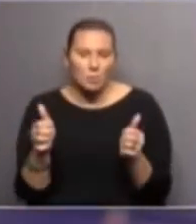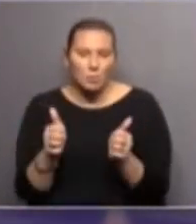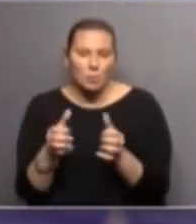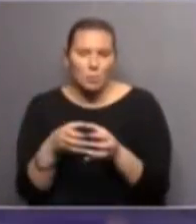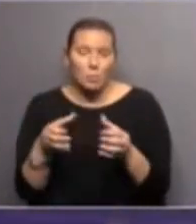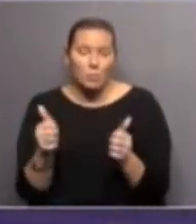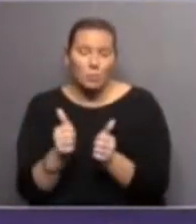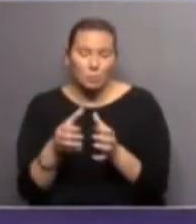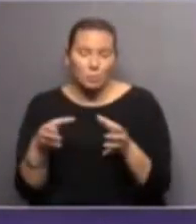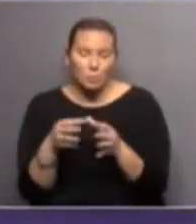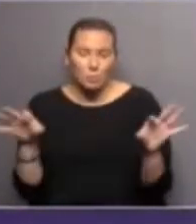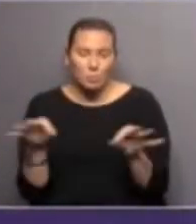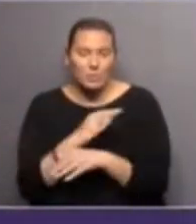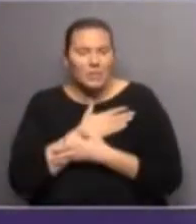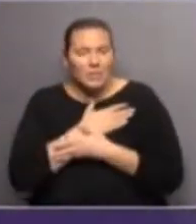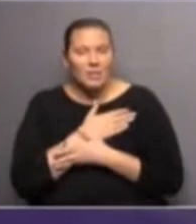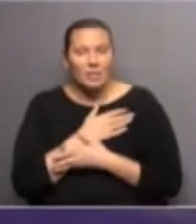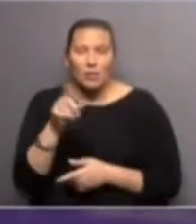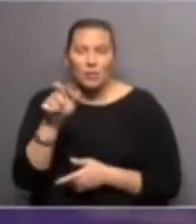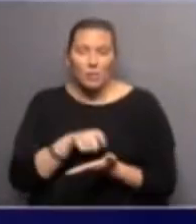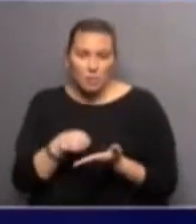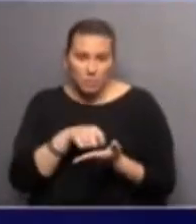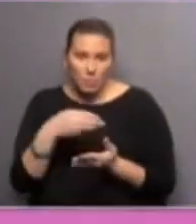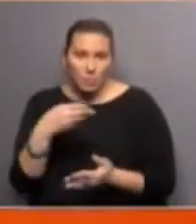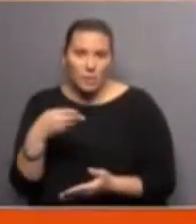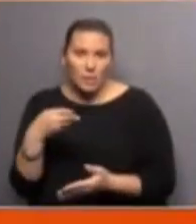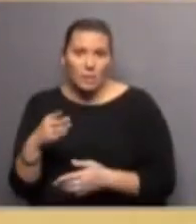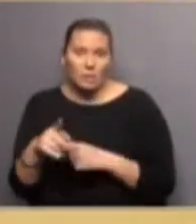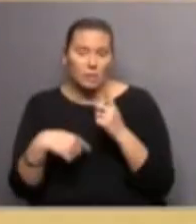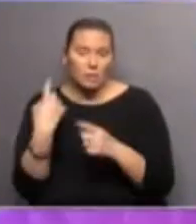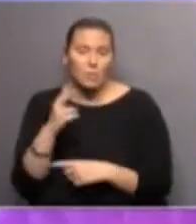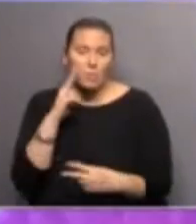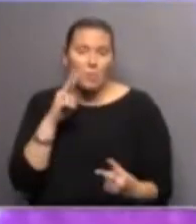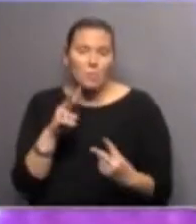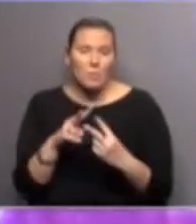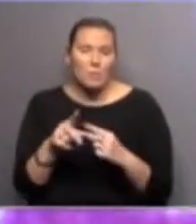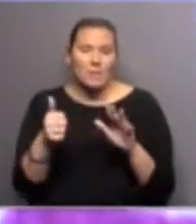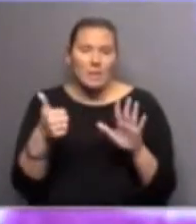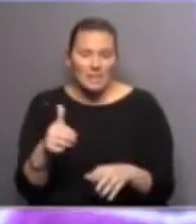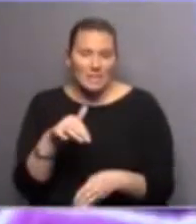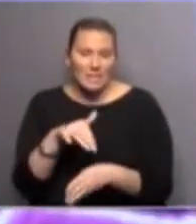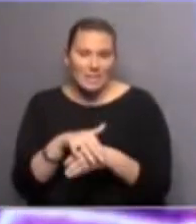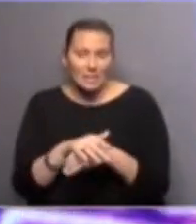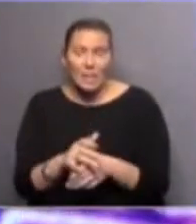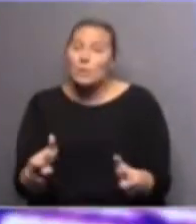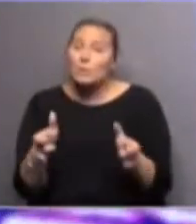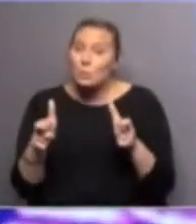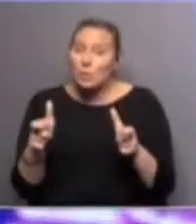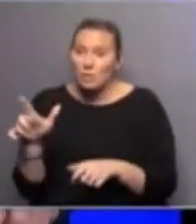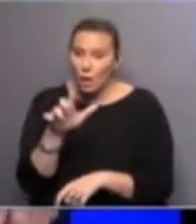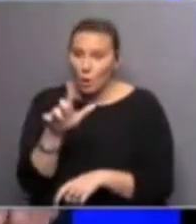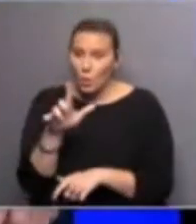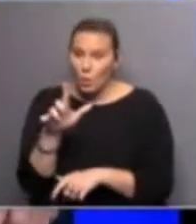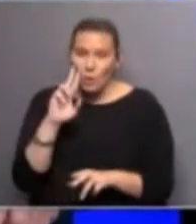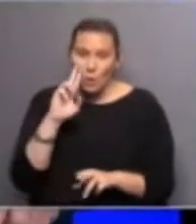Te quiero de Benedetti. Nosotros nos vemos mañana a partir de las 18 horas acá en Mirá Montevideo. Y muchísima suerte el lunes, donde